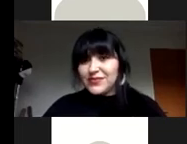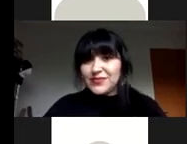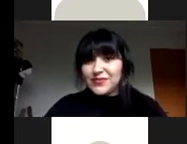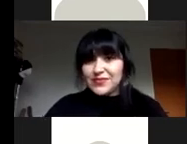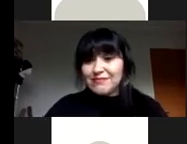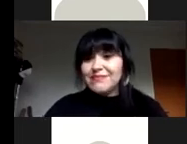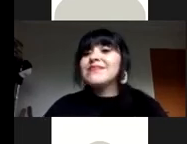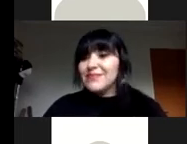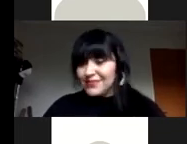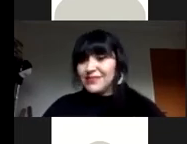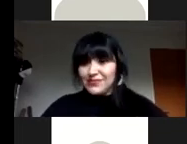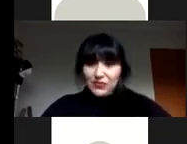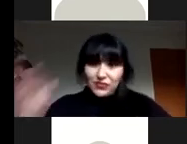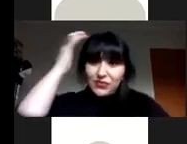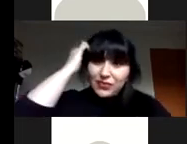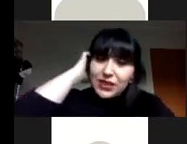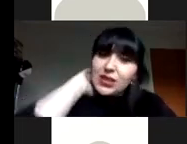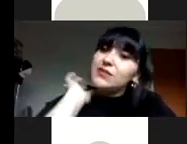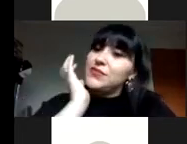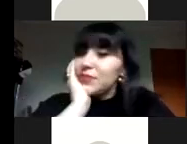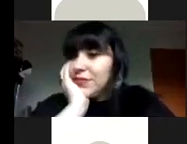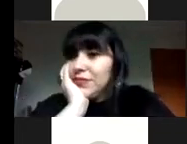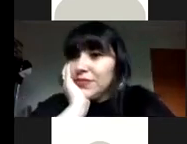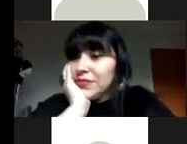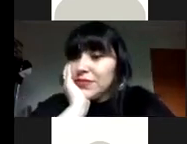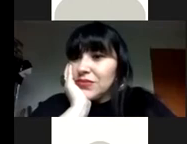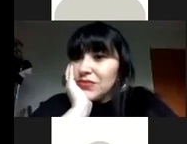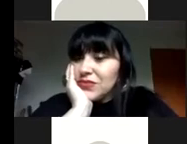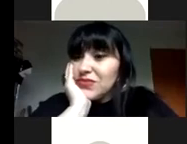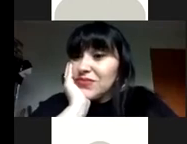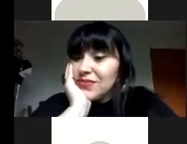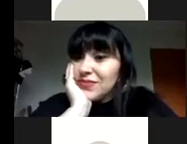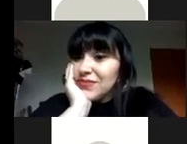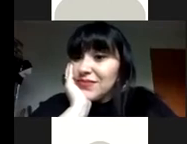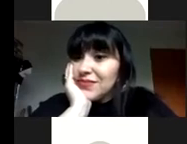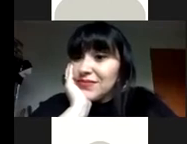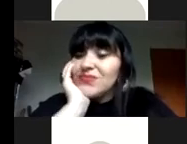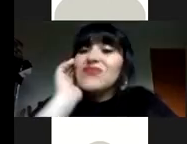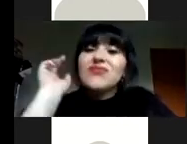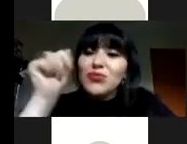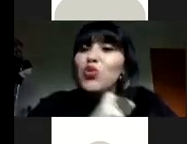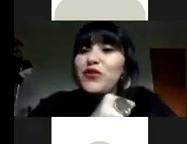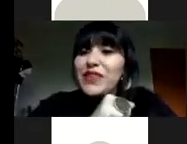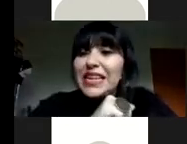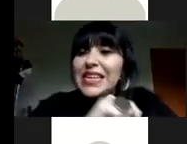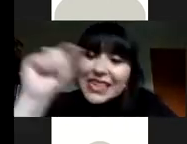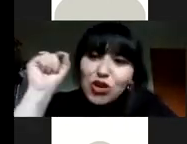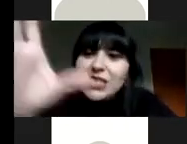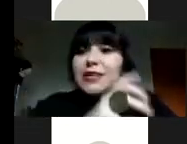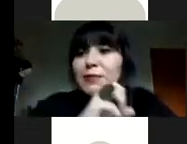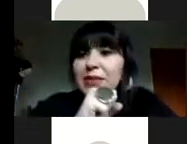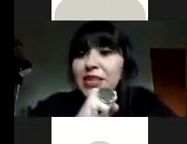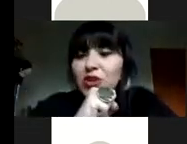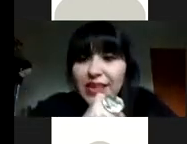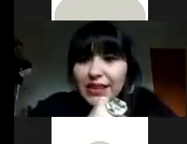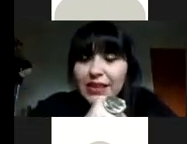consumir a diario significa ser adicto, al menos 3 a 4 veces a la semana, ya lo hace dependiente. Muy bien, con esa